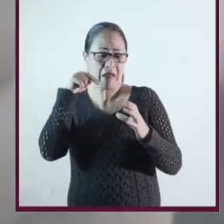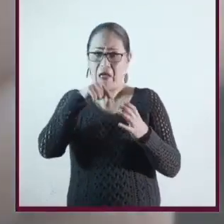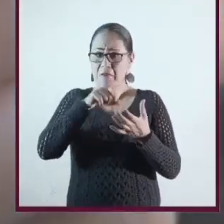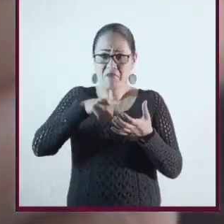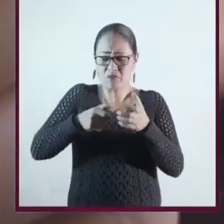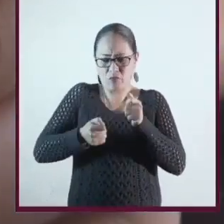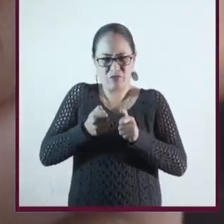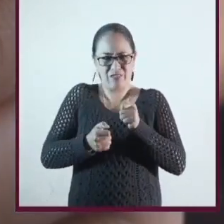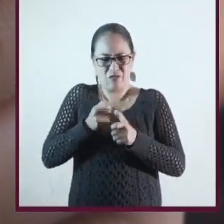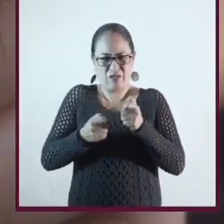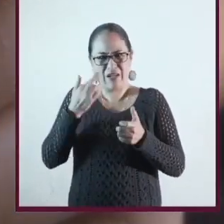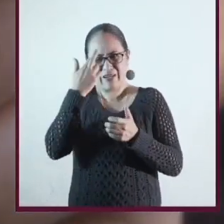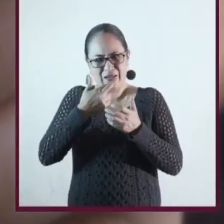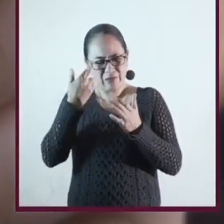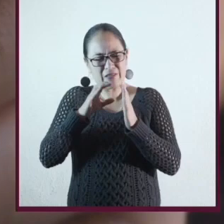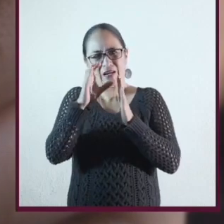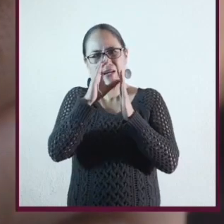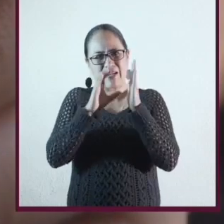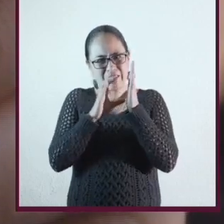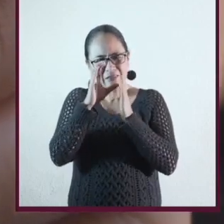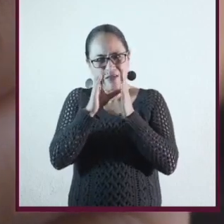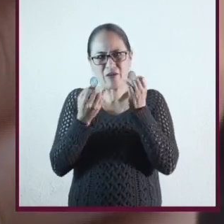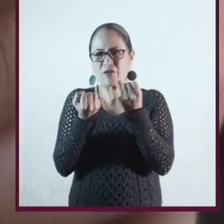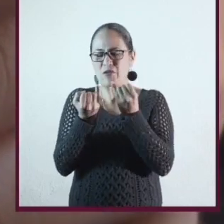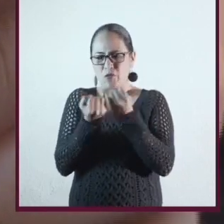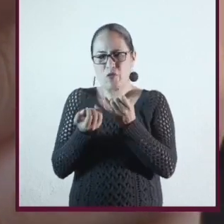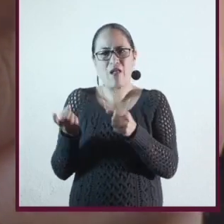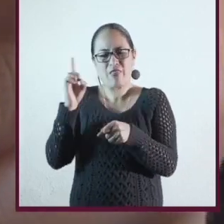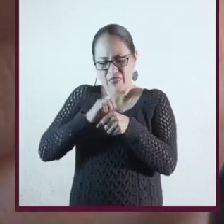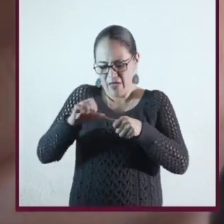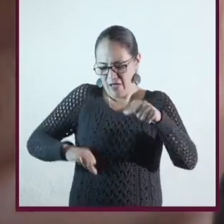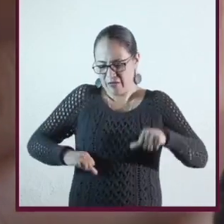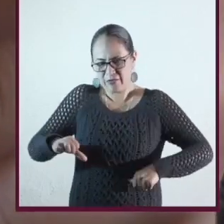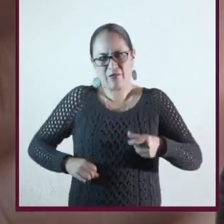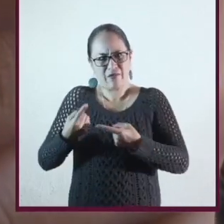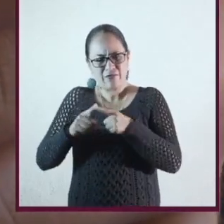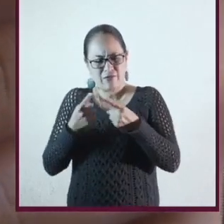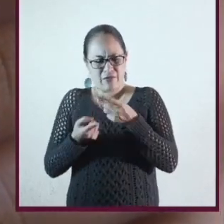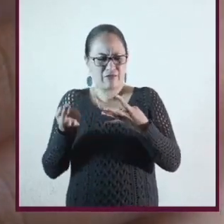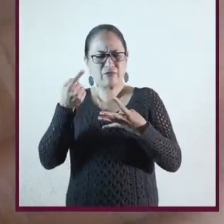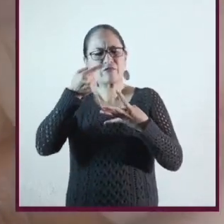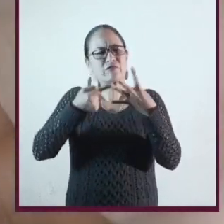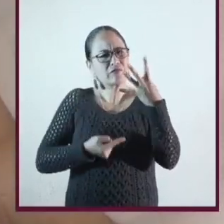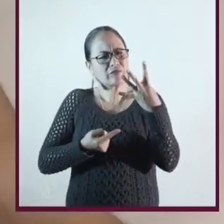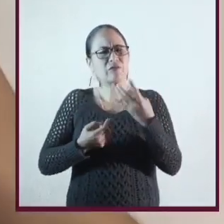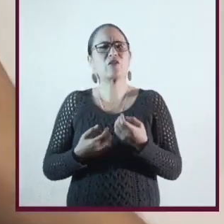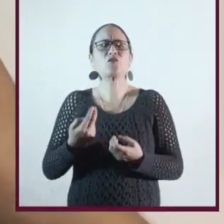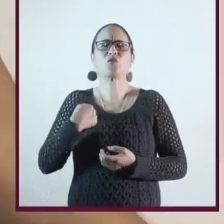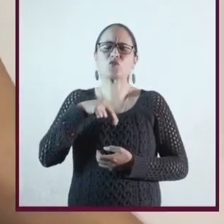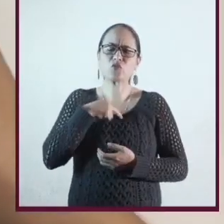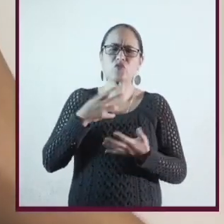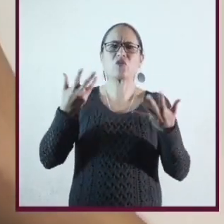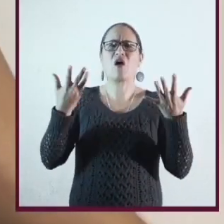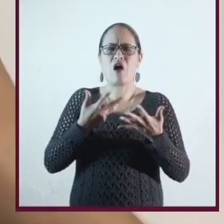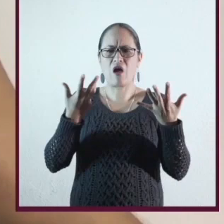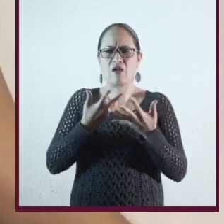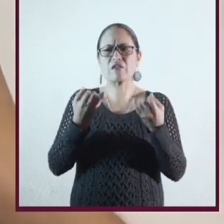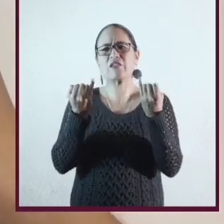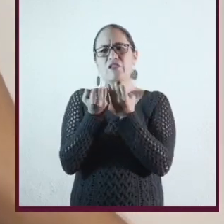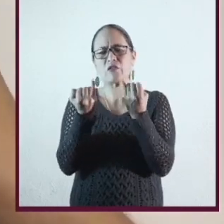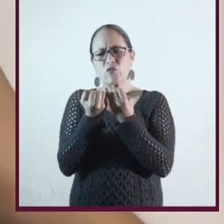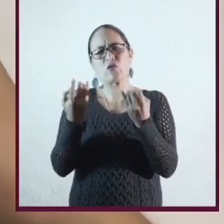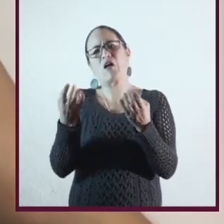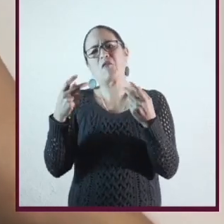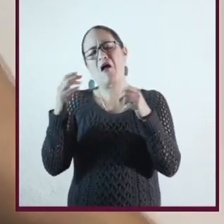mismo revisamos nuestro calendario y vemos los pendientes para el día. Mientras hacemos esto, nos damos cuenta de que alguno de